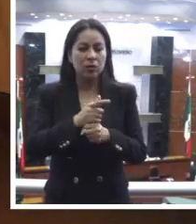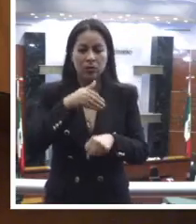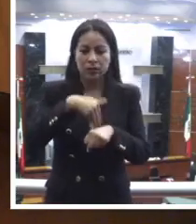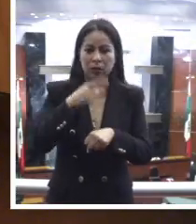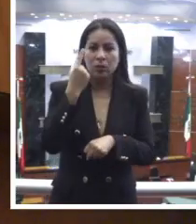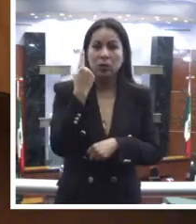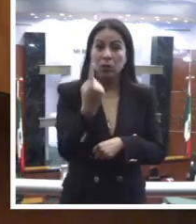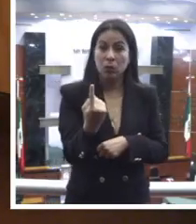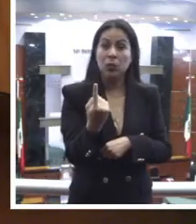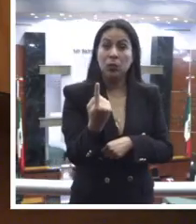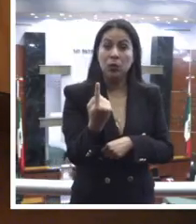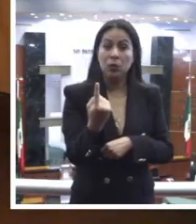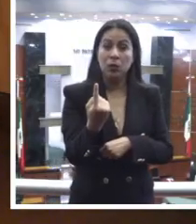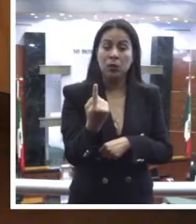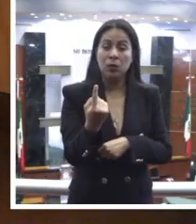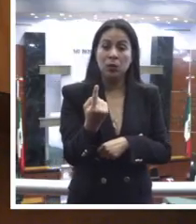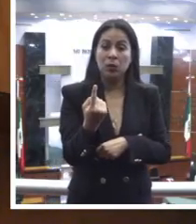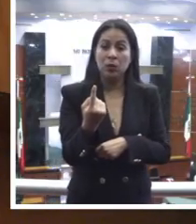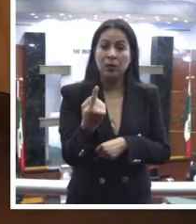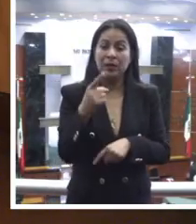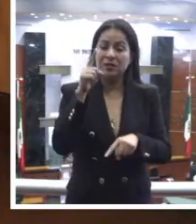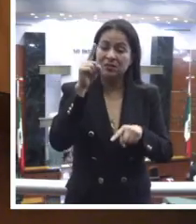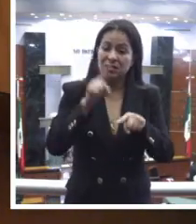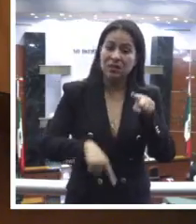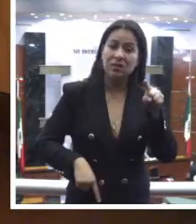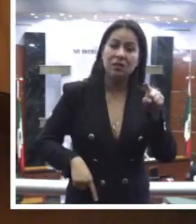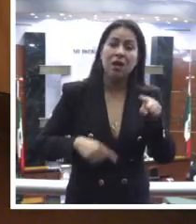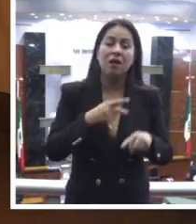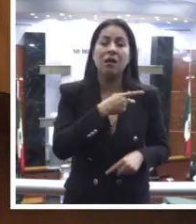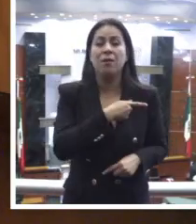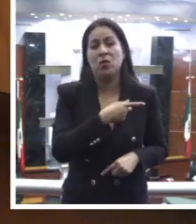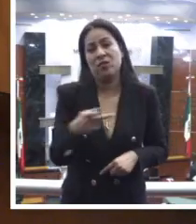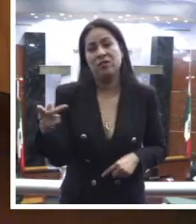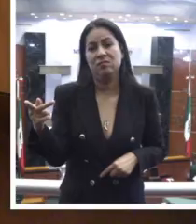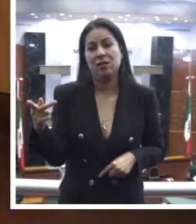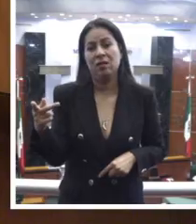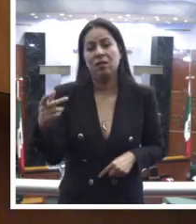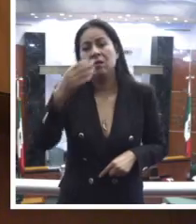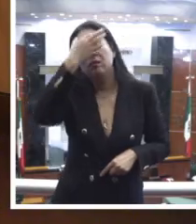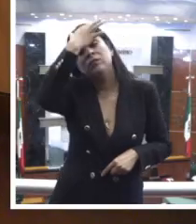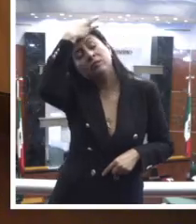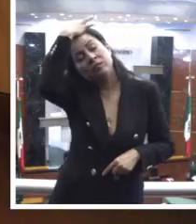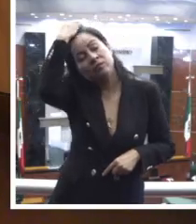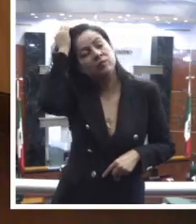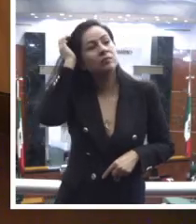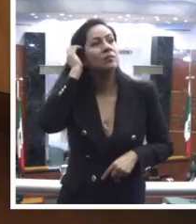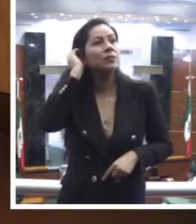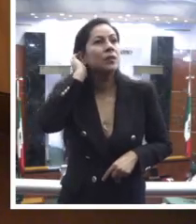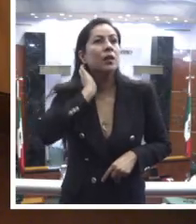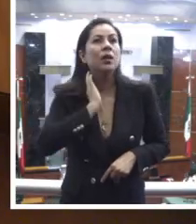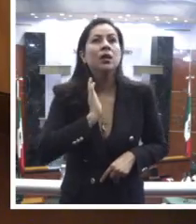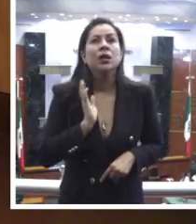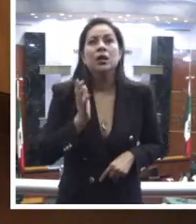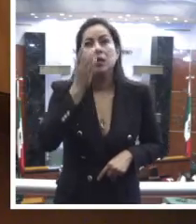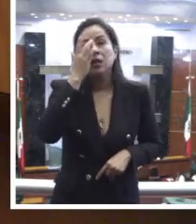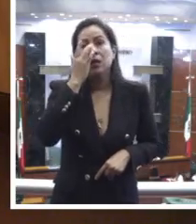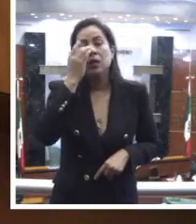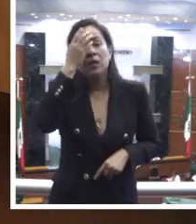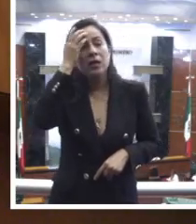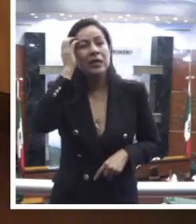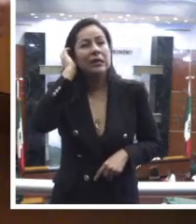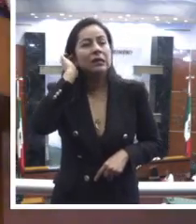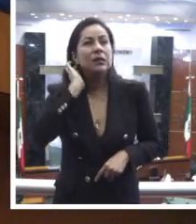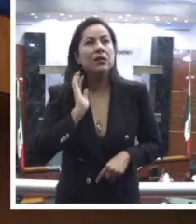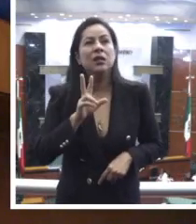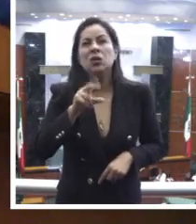uno es erradicar la pobreza. Y no es